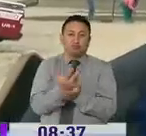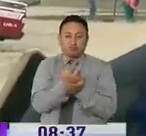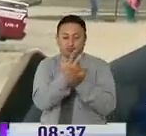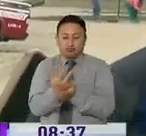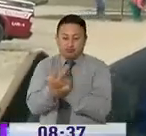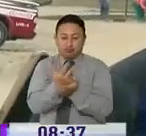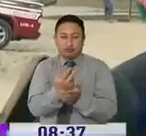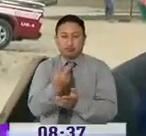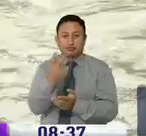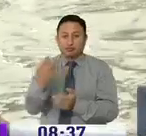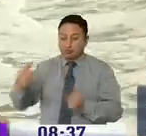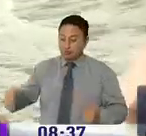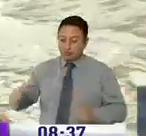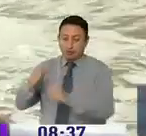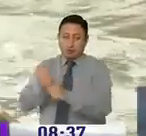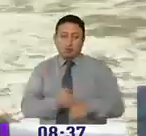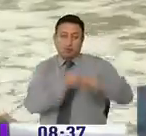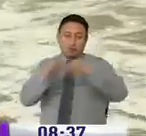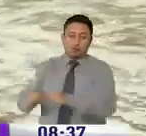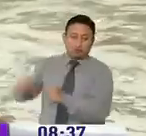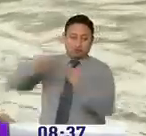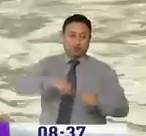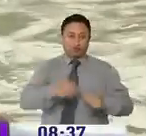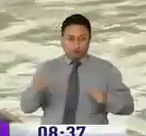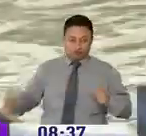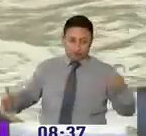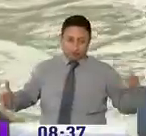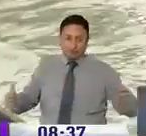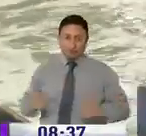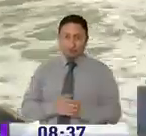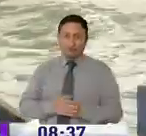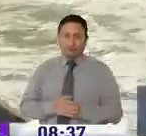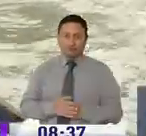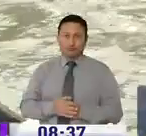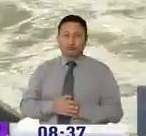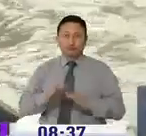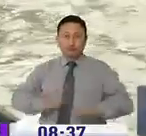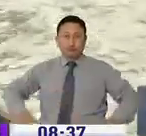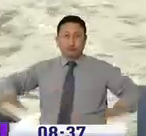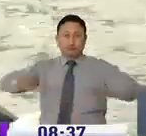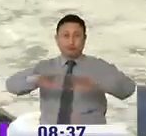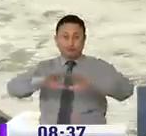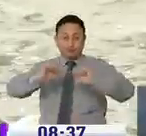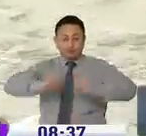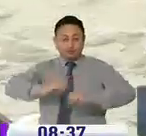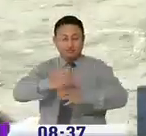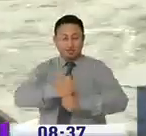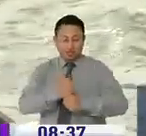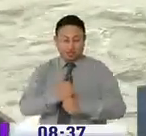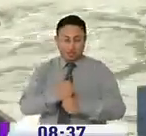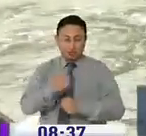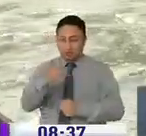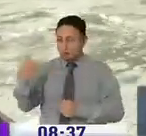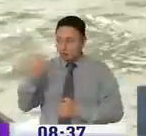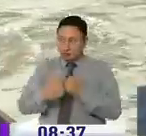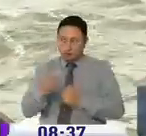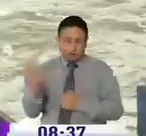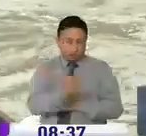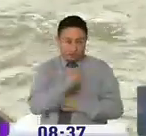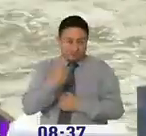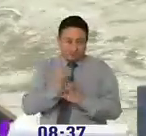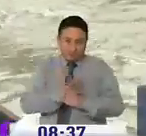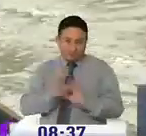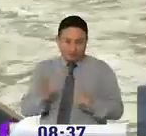y 2 kayakeros. Se ha recorrido con éxito en cuanto a seguridad, porque no ha habido ningún percance,